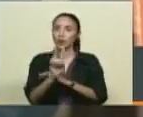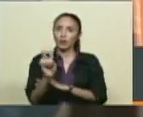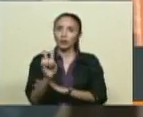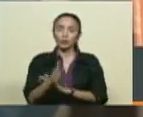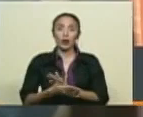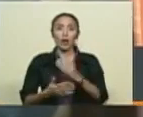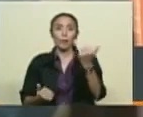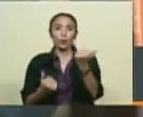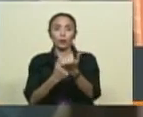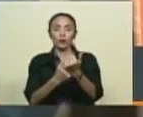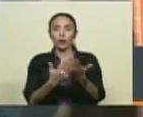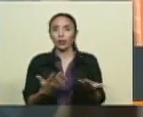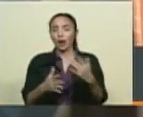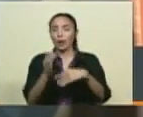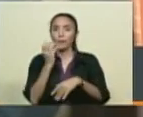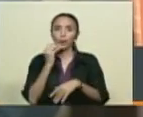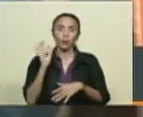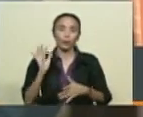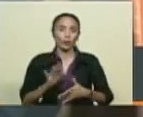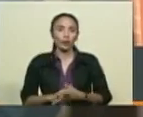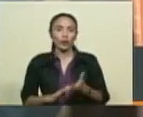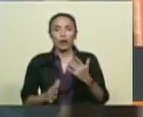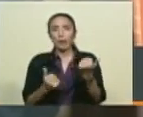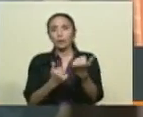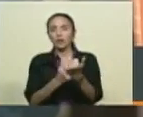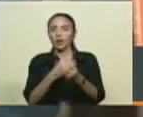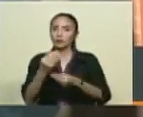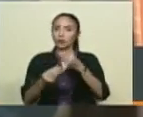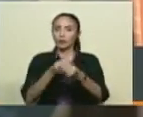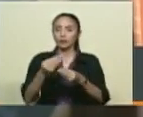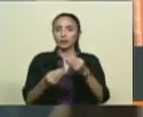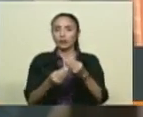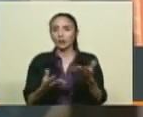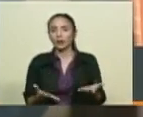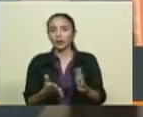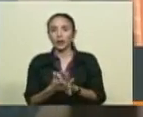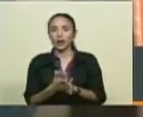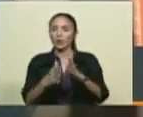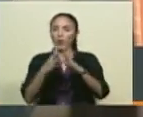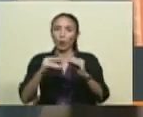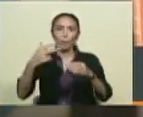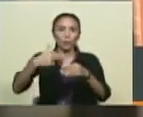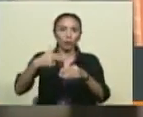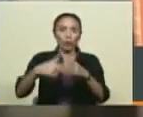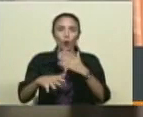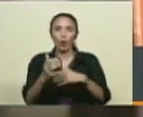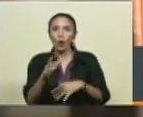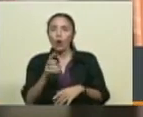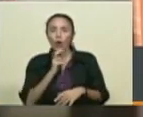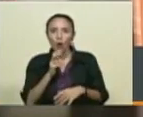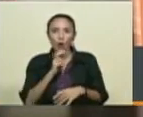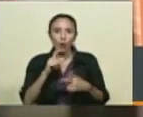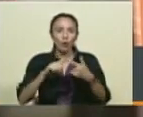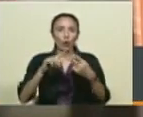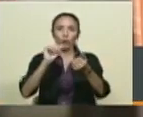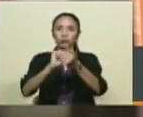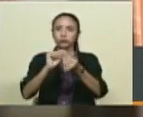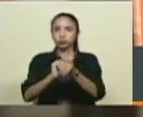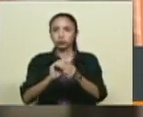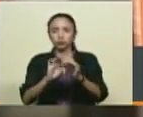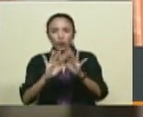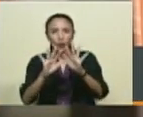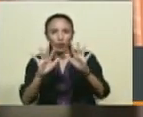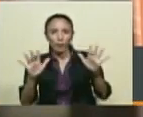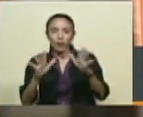respaldada en el campo número uno del bloque Ayacucho de la faja petrolífera del Orinoco, donde hay 5.000 millones de barriles de